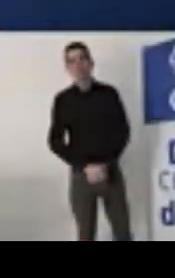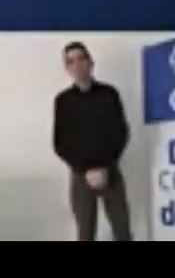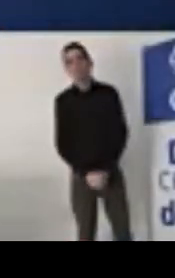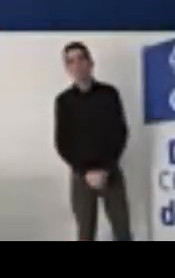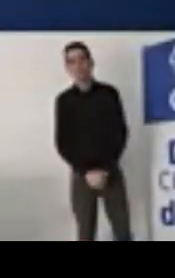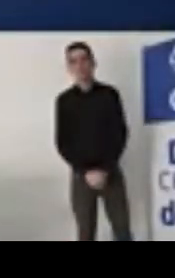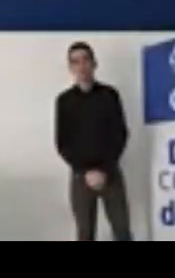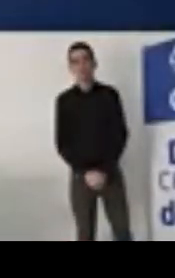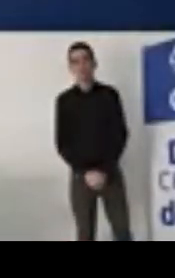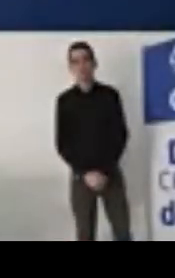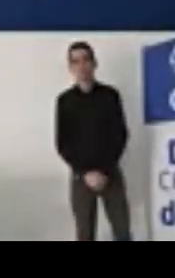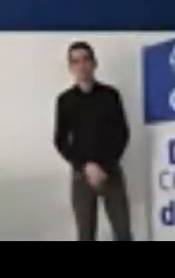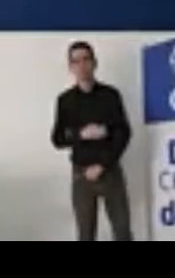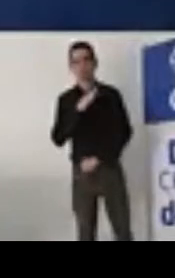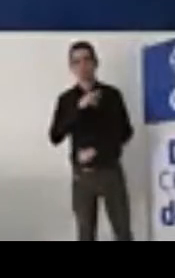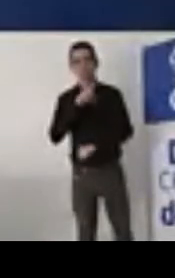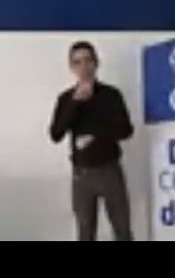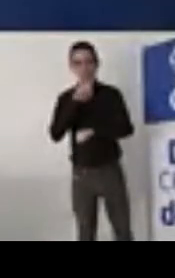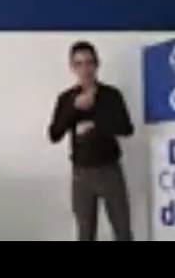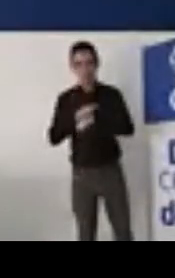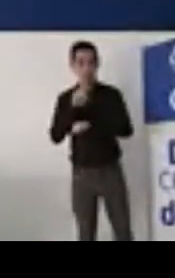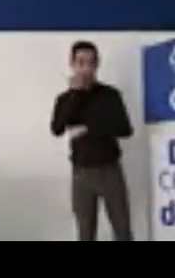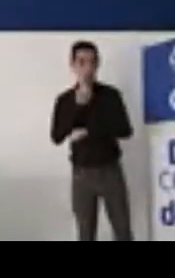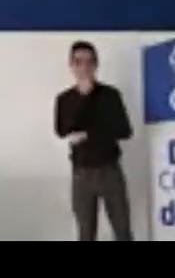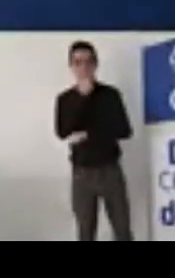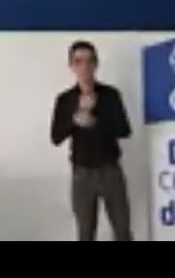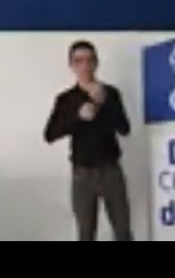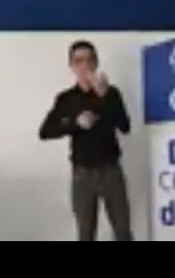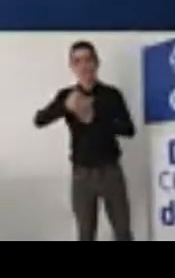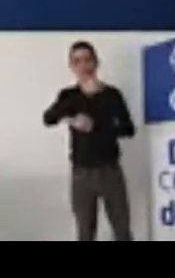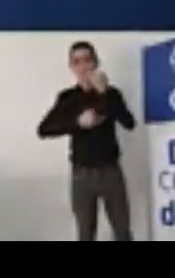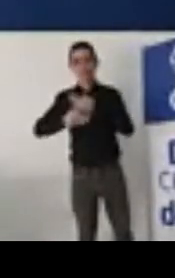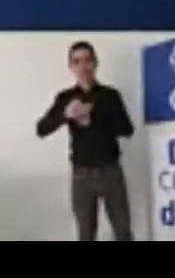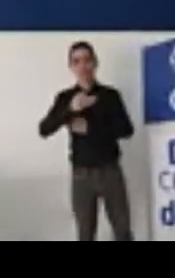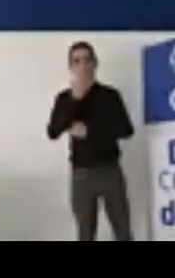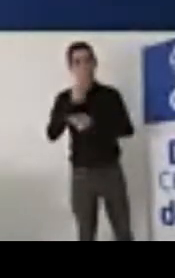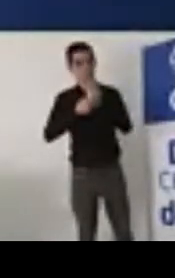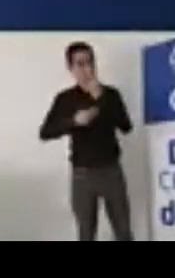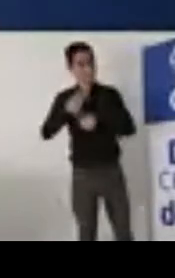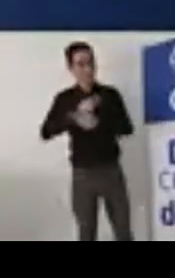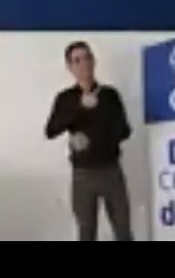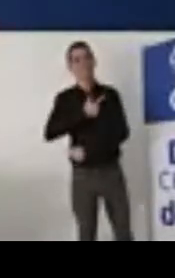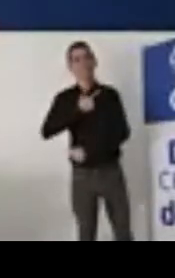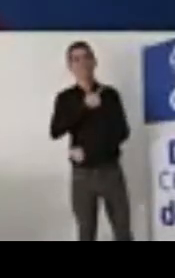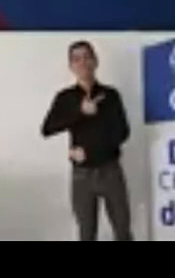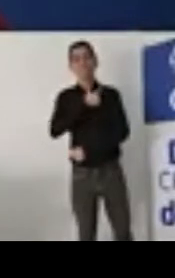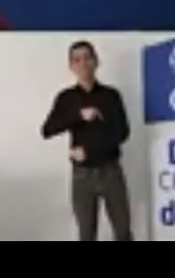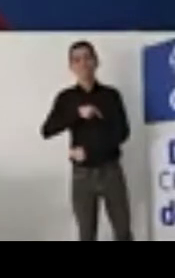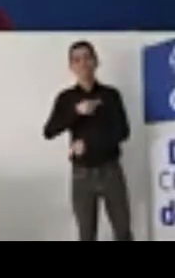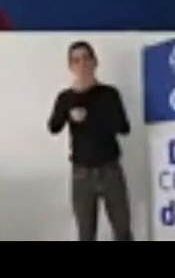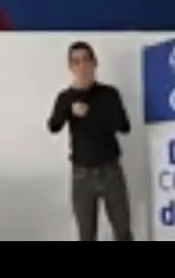Muy buenos días a todas y a todos. Es un gusto darles la bienvenida a este cuarto diálogo por la inclusión